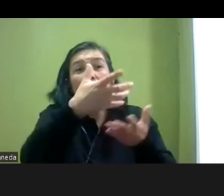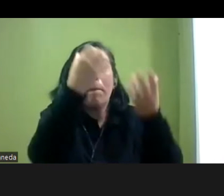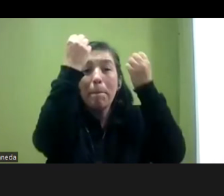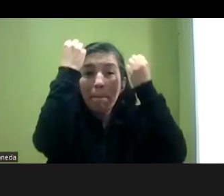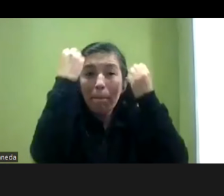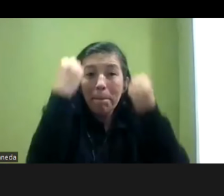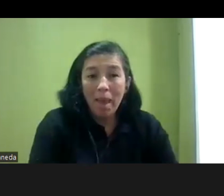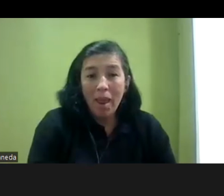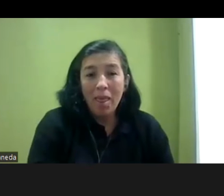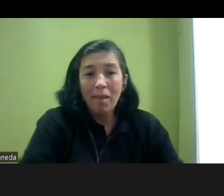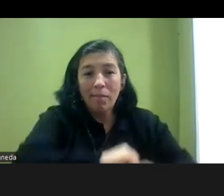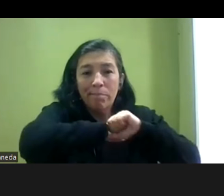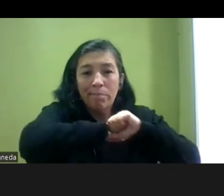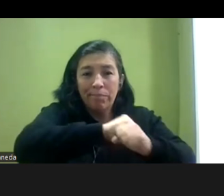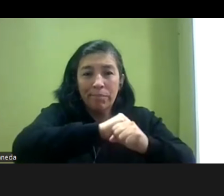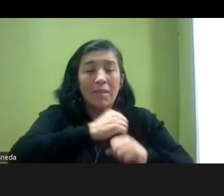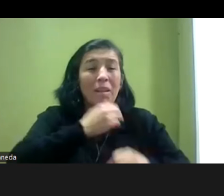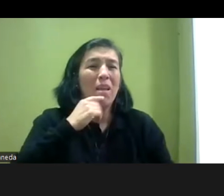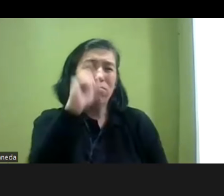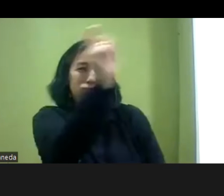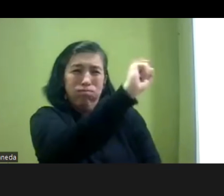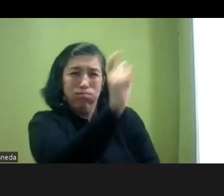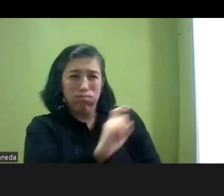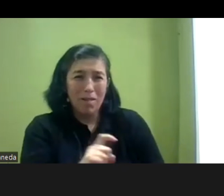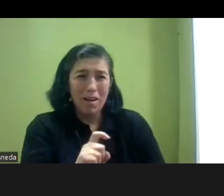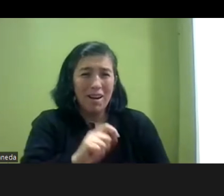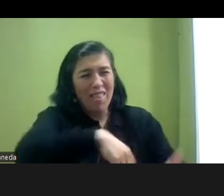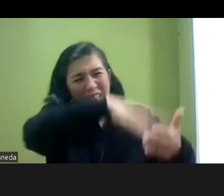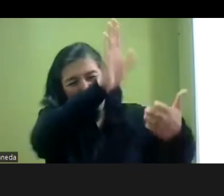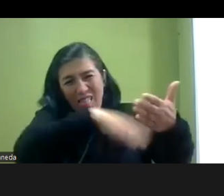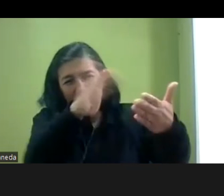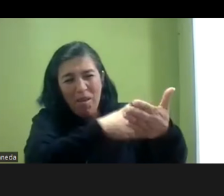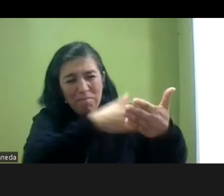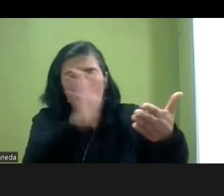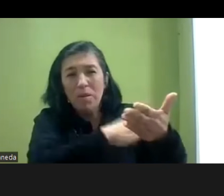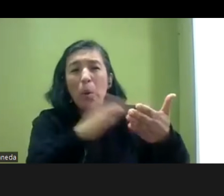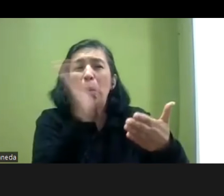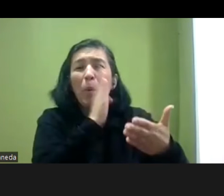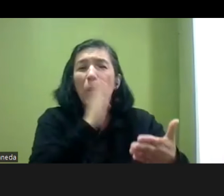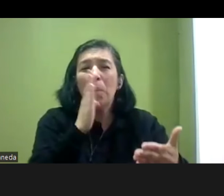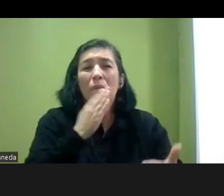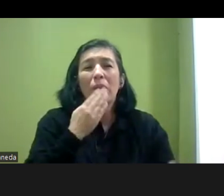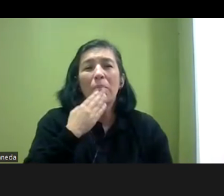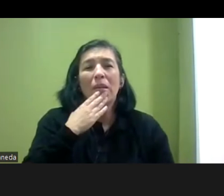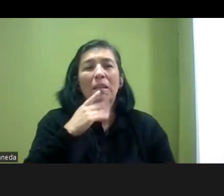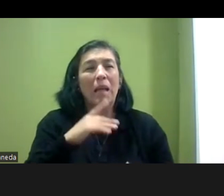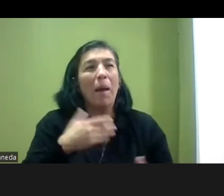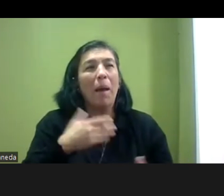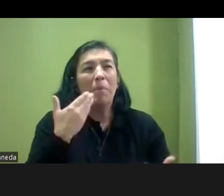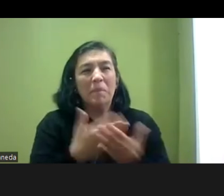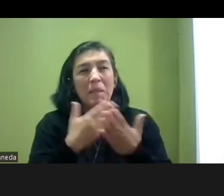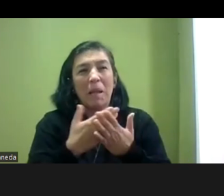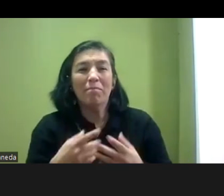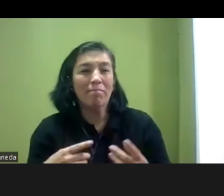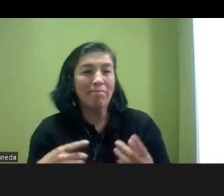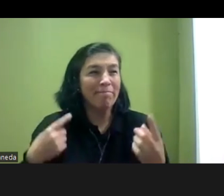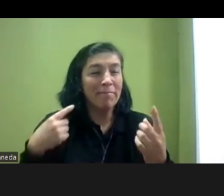sufre rayados encima, superposición de cruces cristianas,